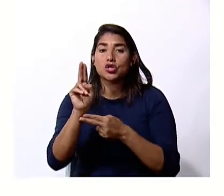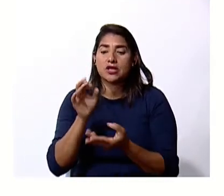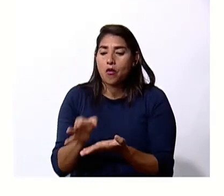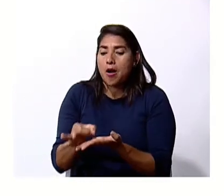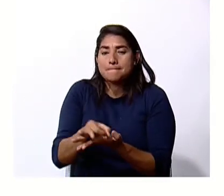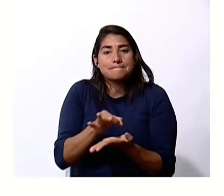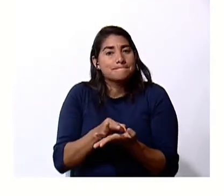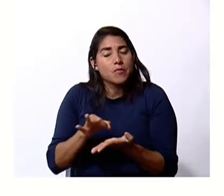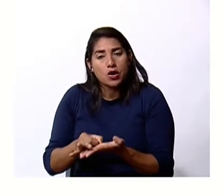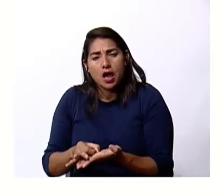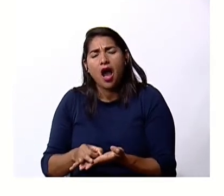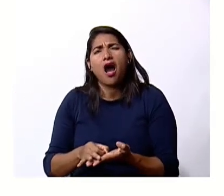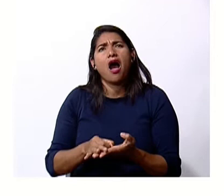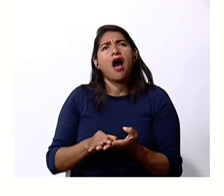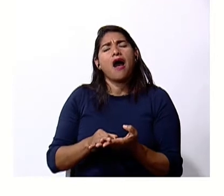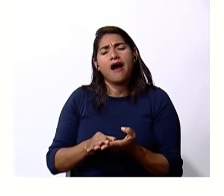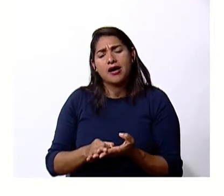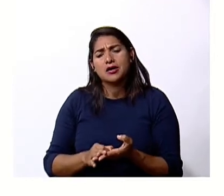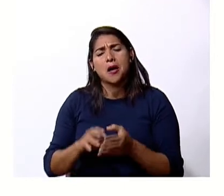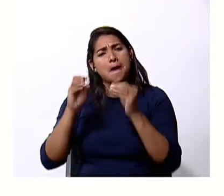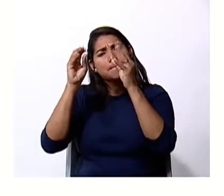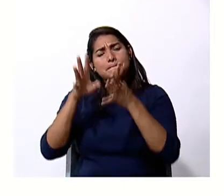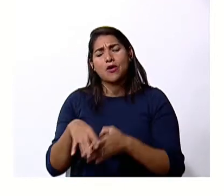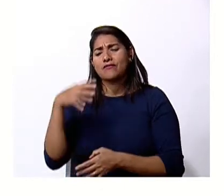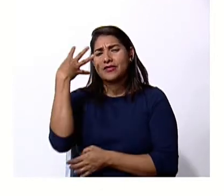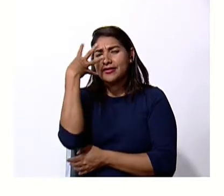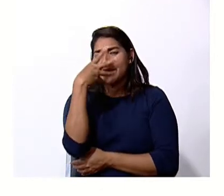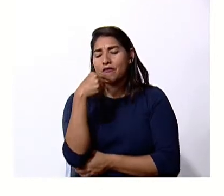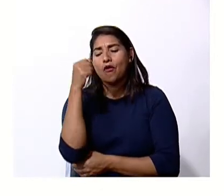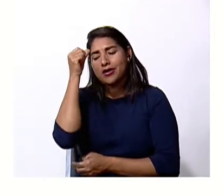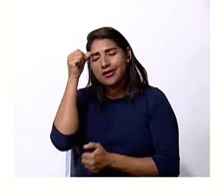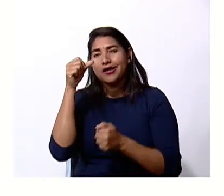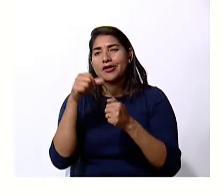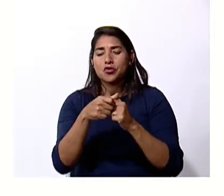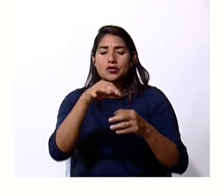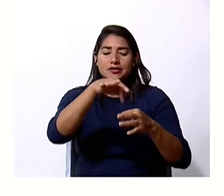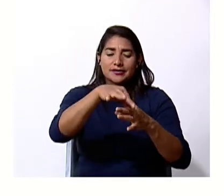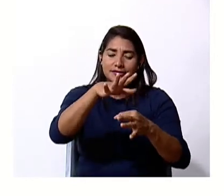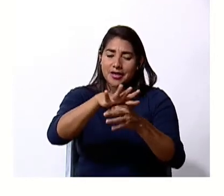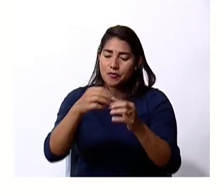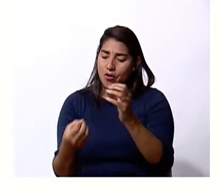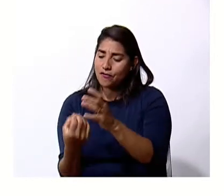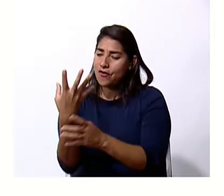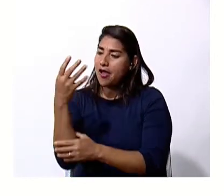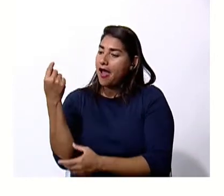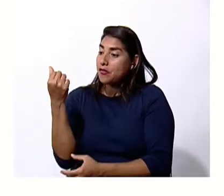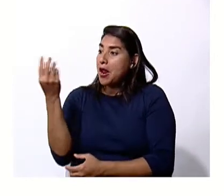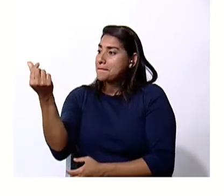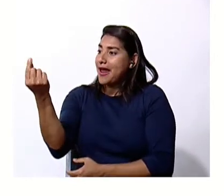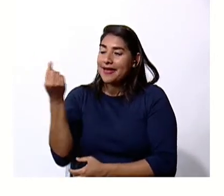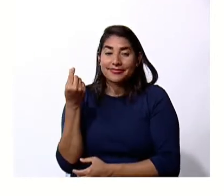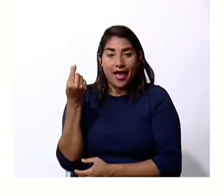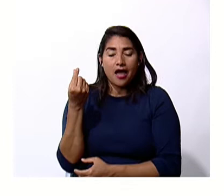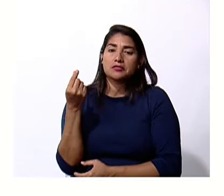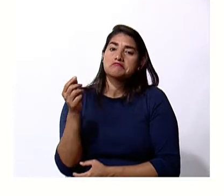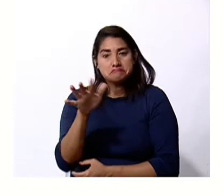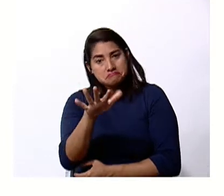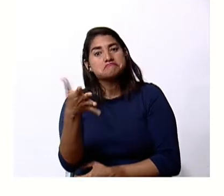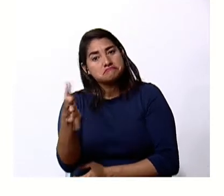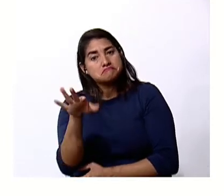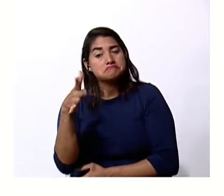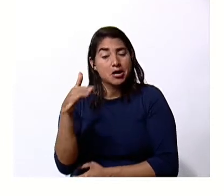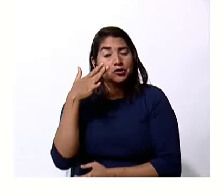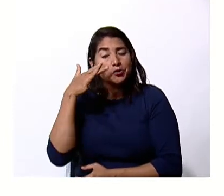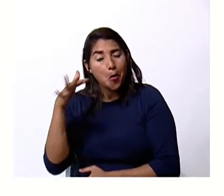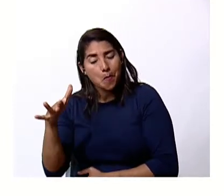moneda. Ustedes me van a decir, uy, profe, qué bonito, ¿verdad? Uno sembraba el árbol y tenía el dinero. Bueno, pues más o menos fue así,